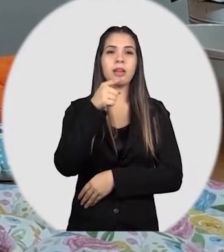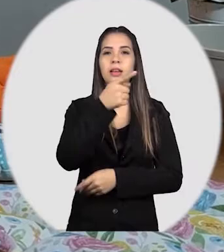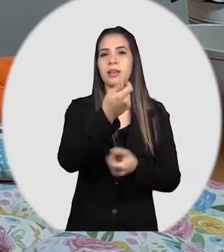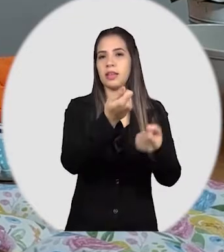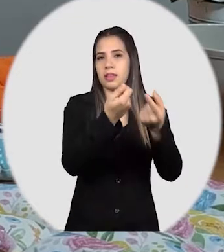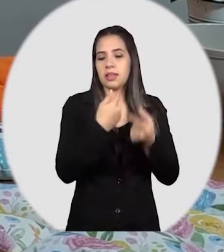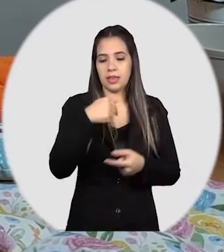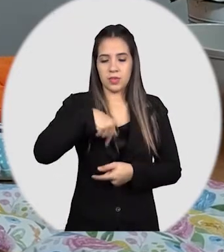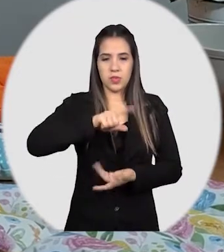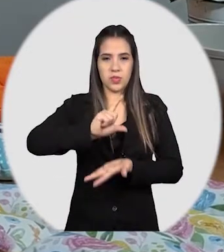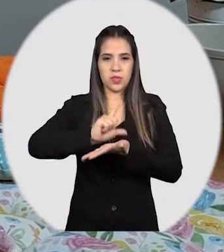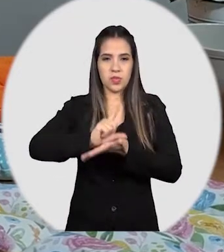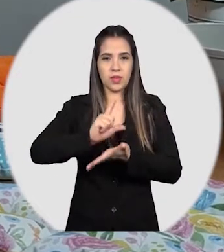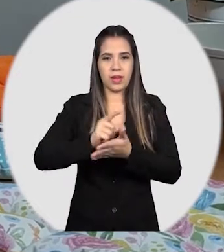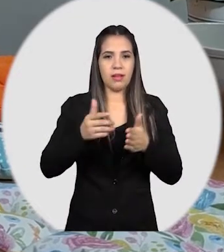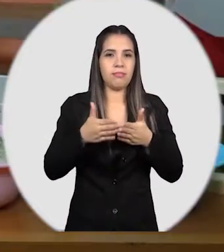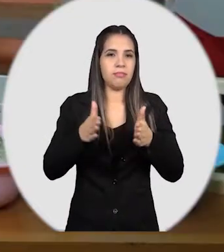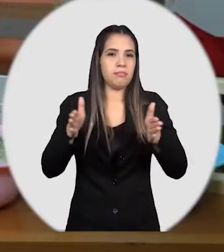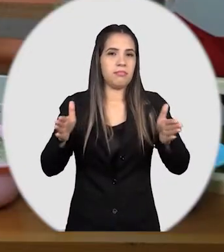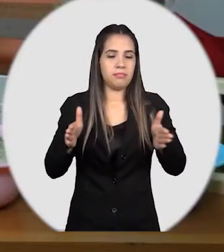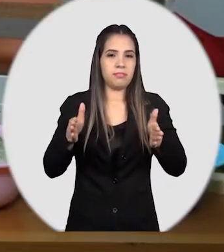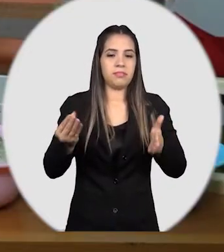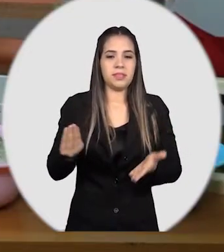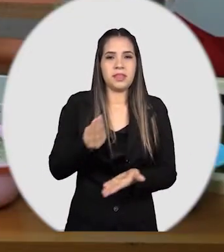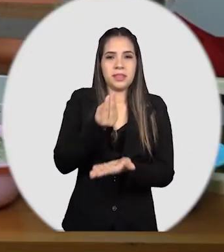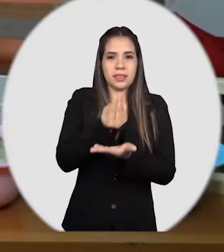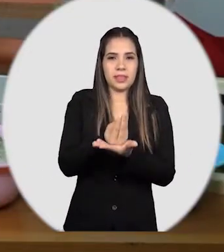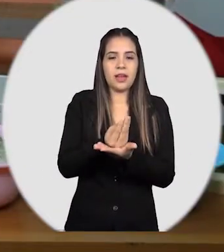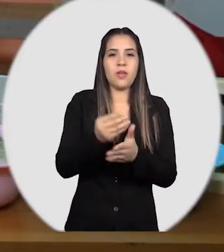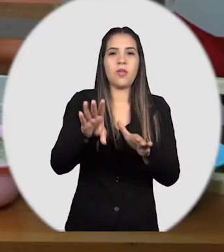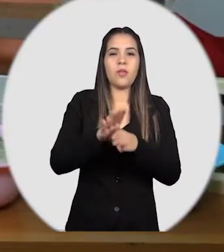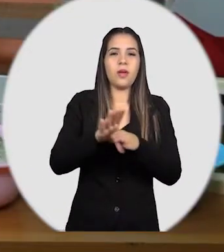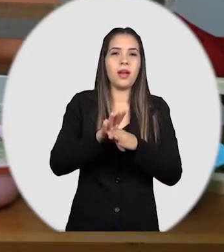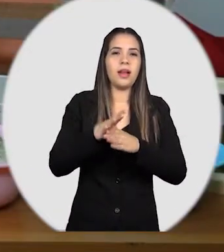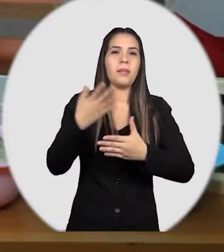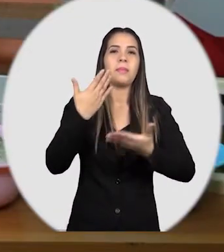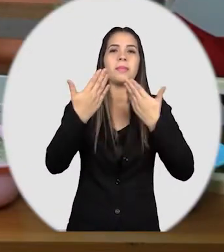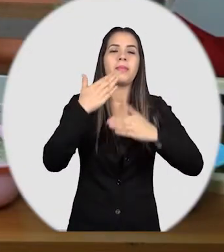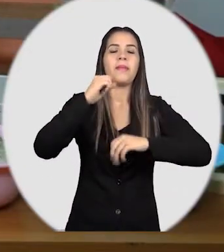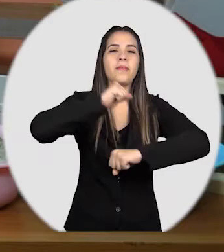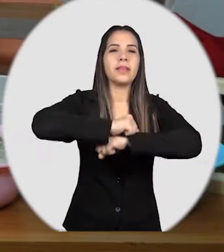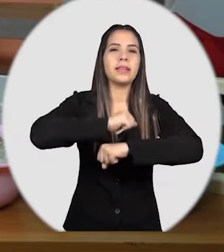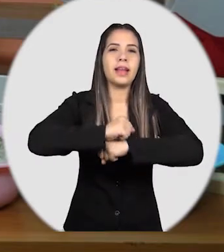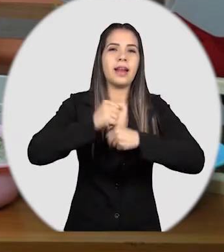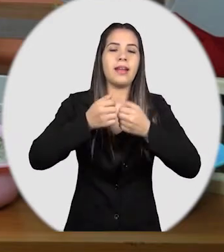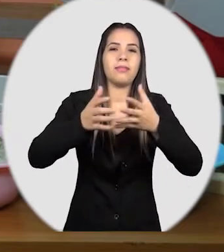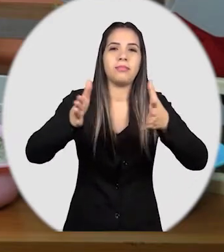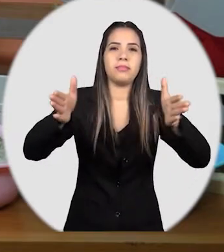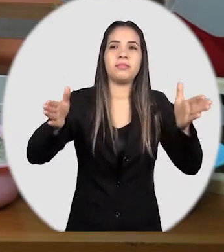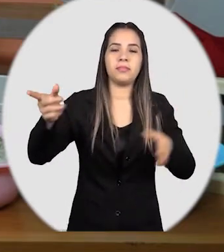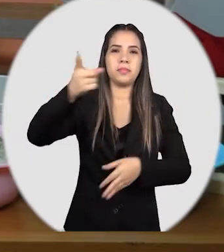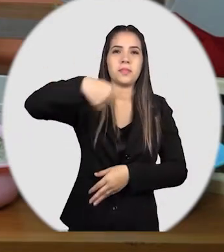una vitrina, una ventana muy importante para nosotros los emprendedores. De verdad, de corazón,